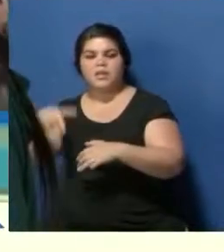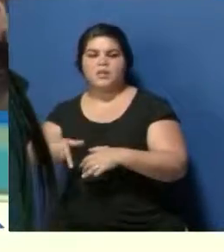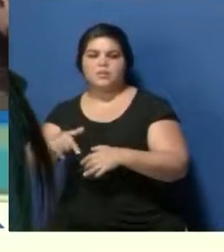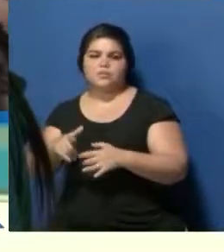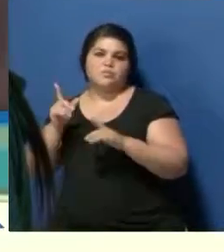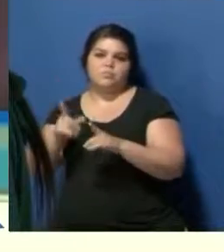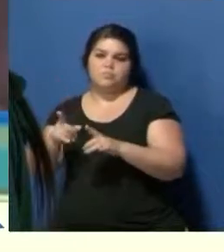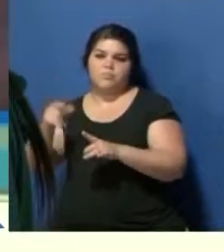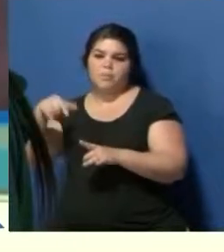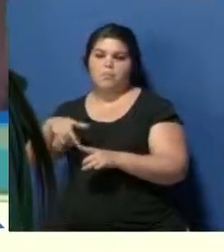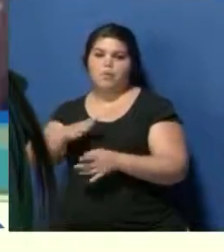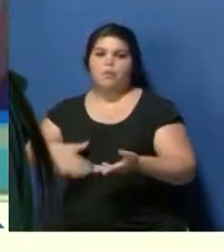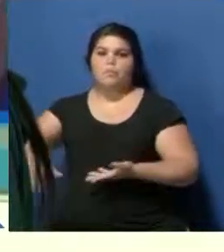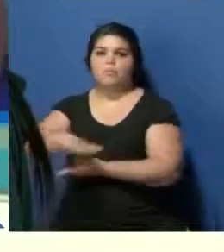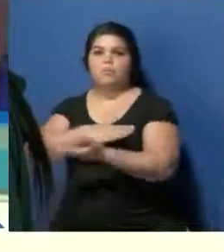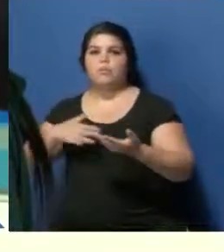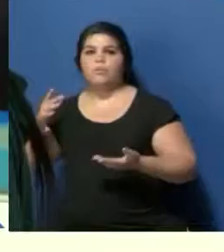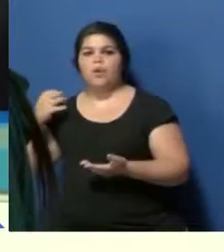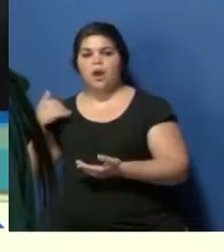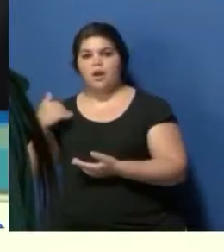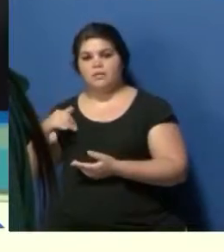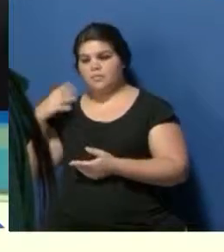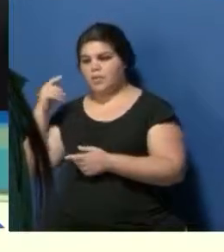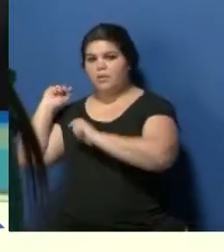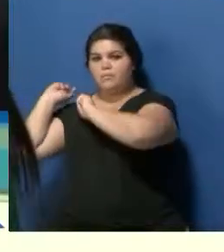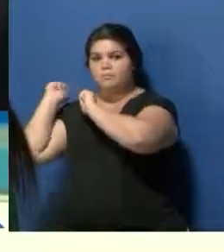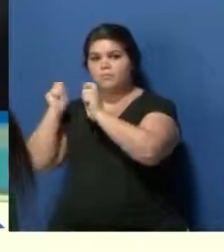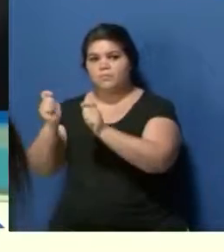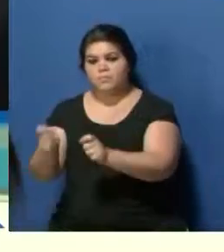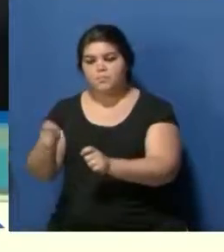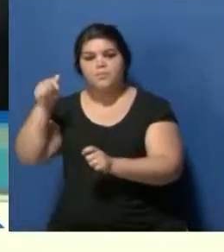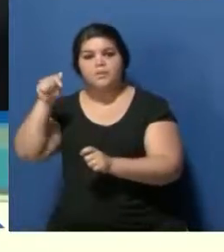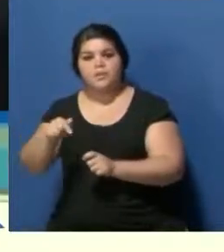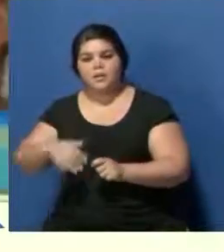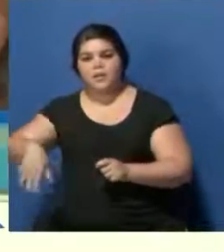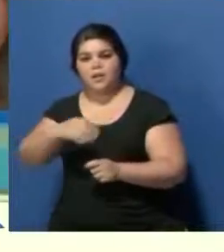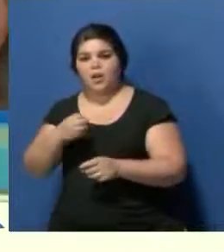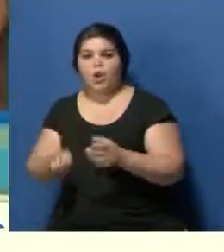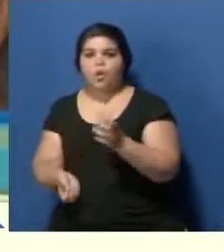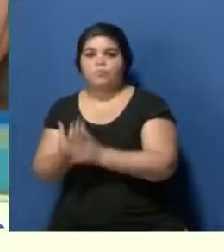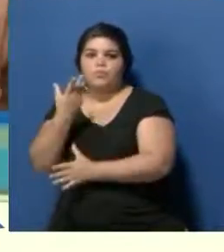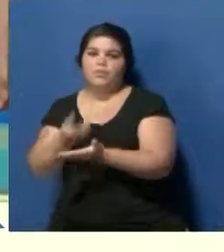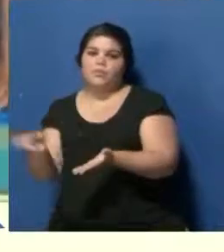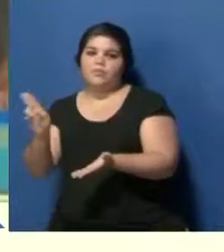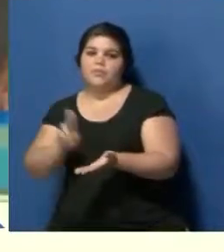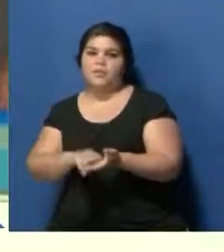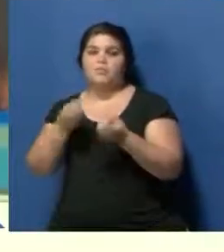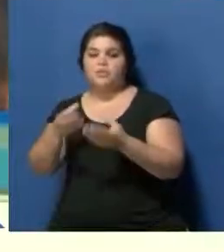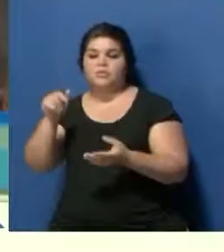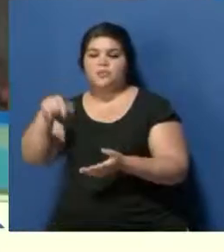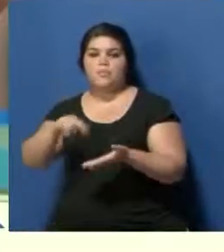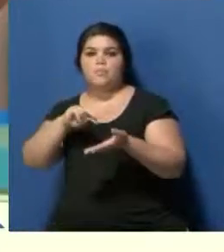que conserva el pueblo argentino y que se va manifestando rápidamente. Por eso tenemos conflicto. El conflicto social no